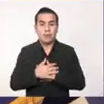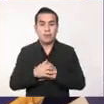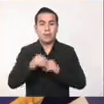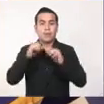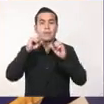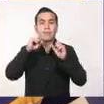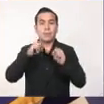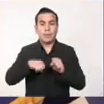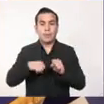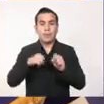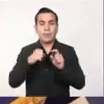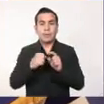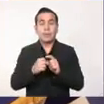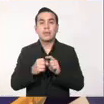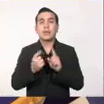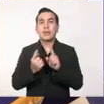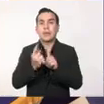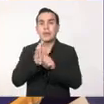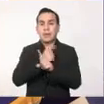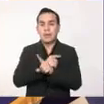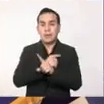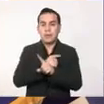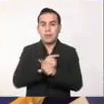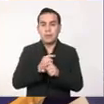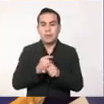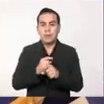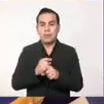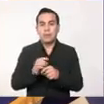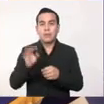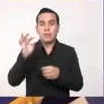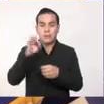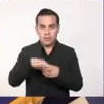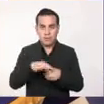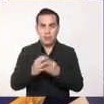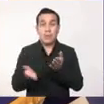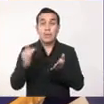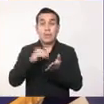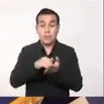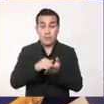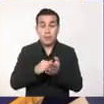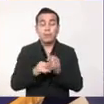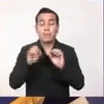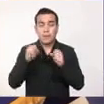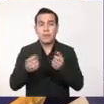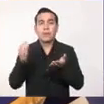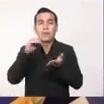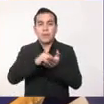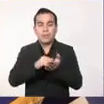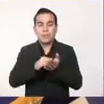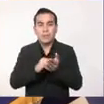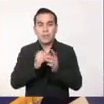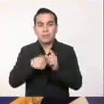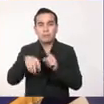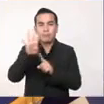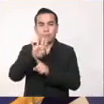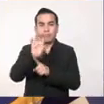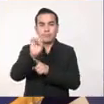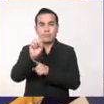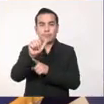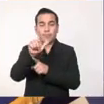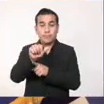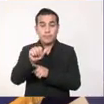Podrán ser reelegidos, es decir, podrán quedarse 18, ¿verdad? O 27. y